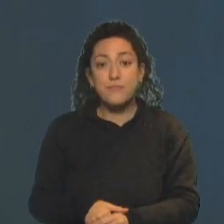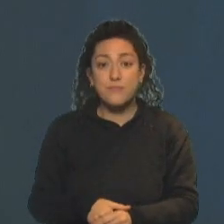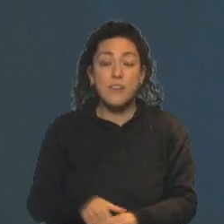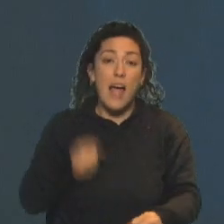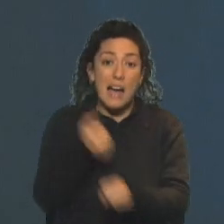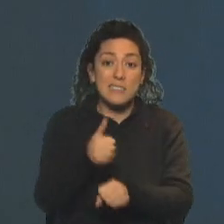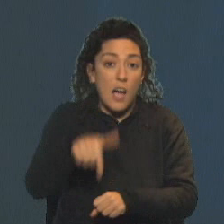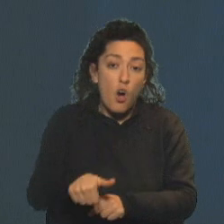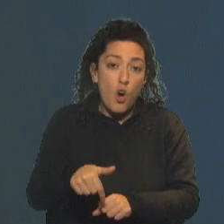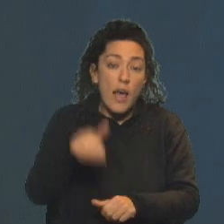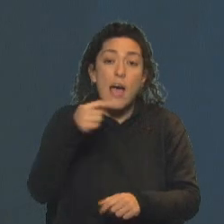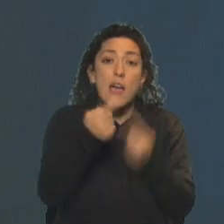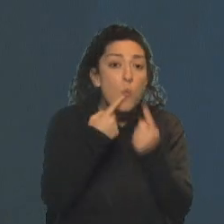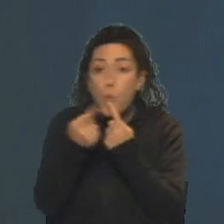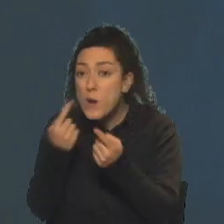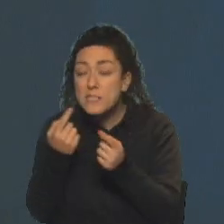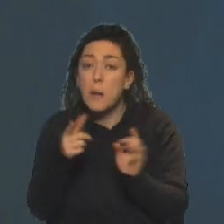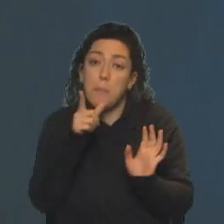lula da silva para ganar el próximo 2 de octubre